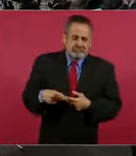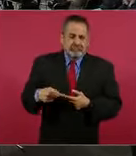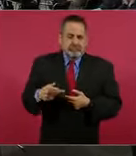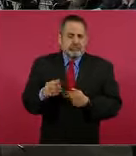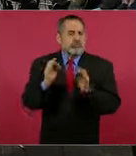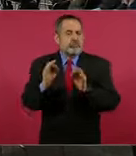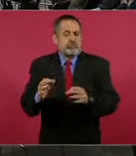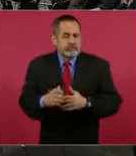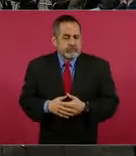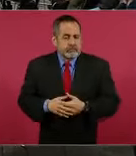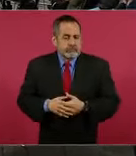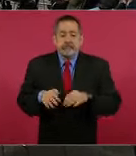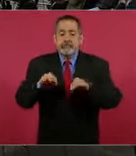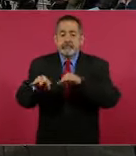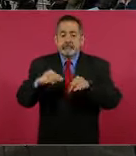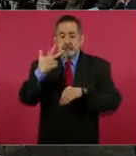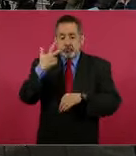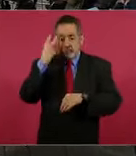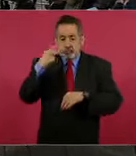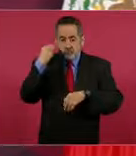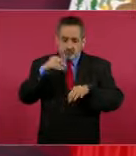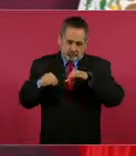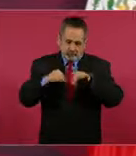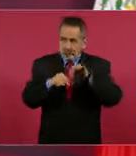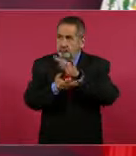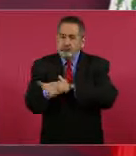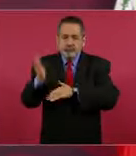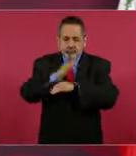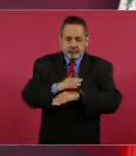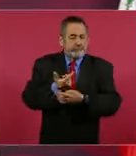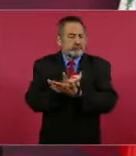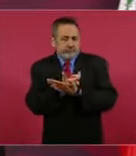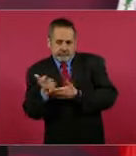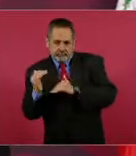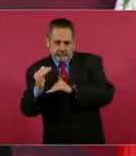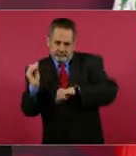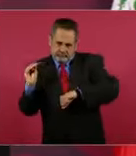La jornada de 8 horas, el salario mínimo,